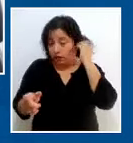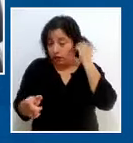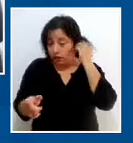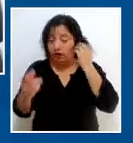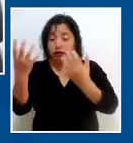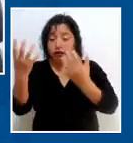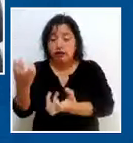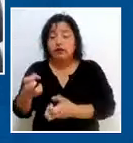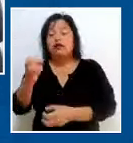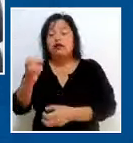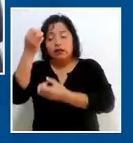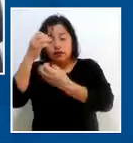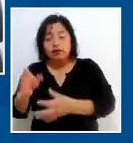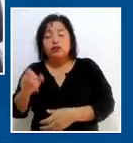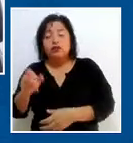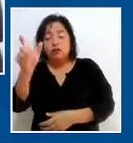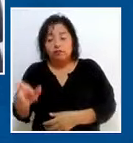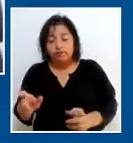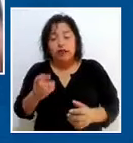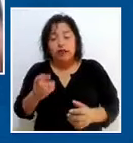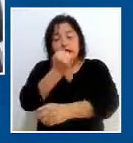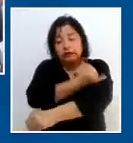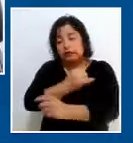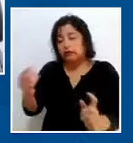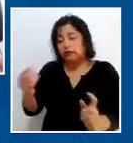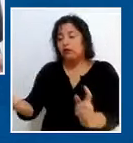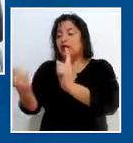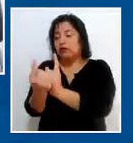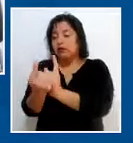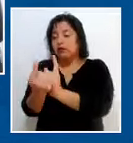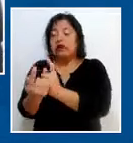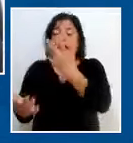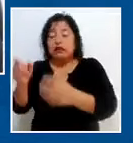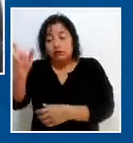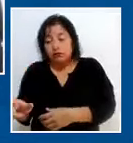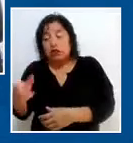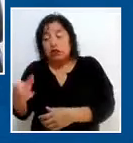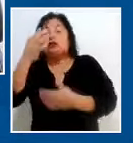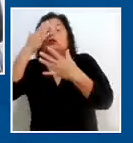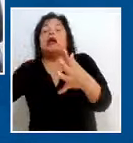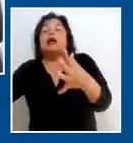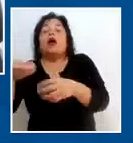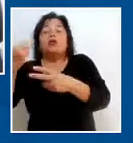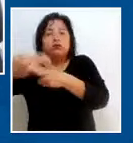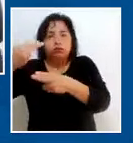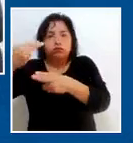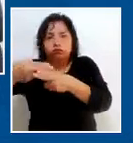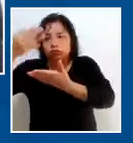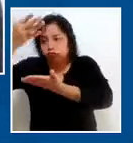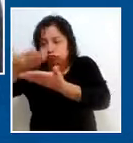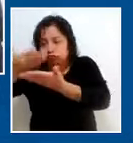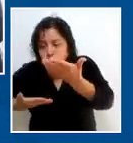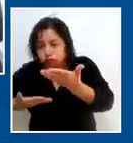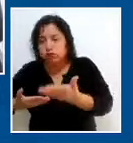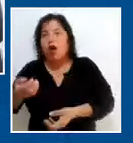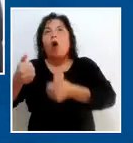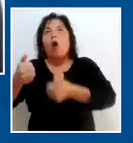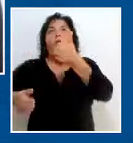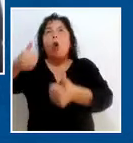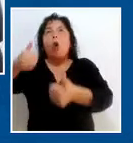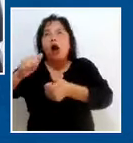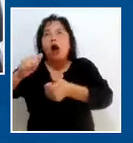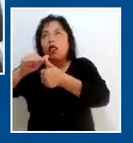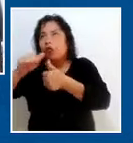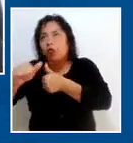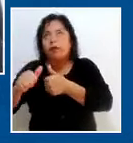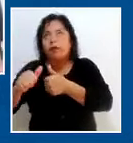los ciudadanos pueden no conocer cómo se llama un documento o pueden no conocer qué nomenclatura, qué número, por